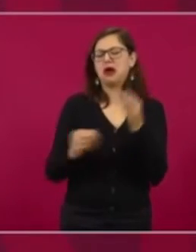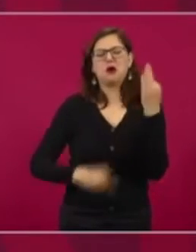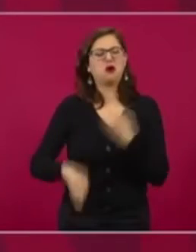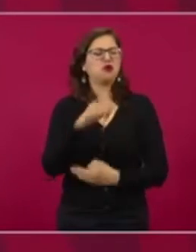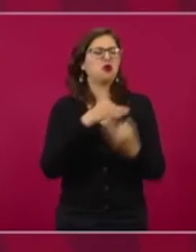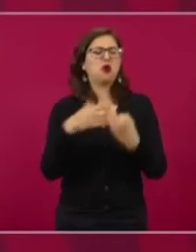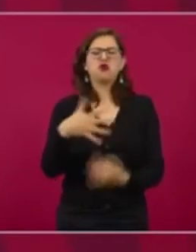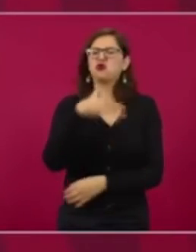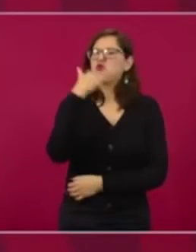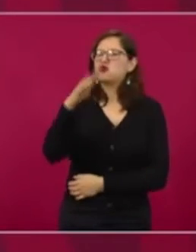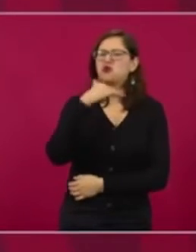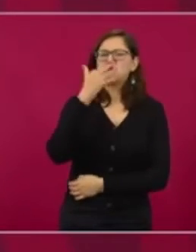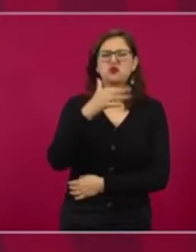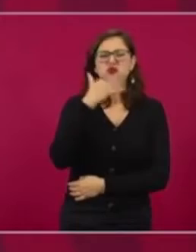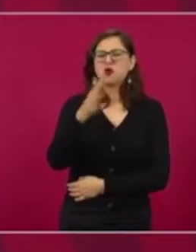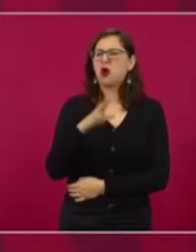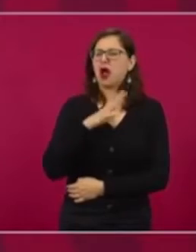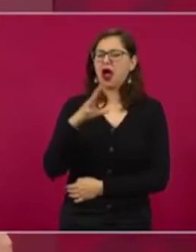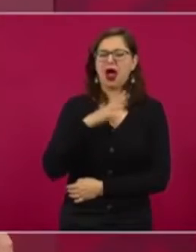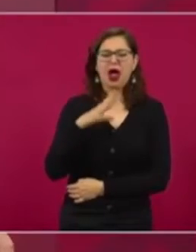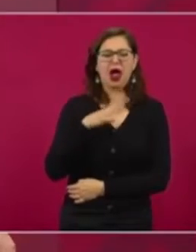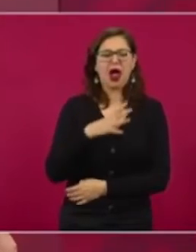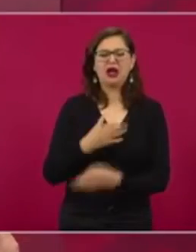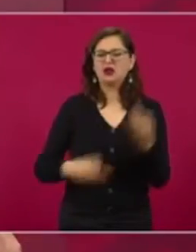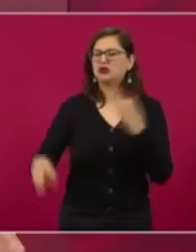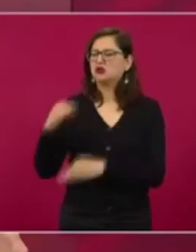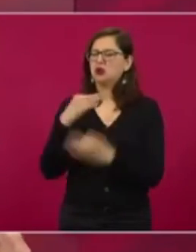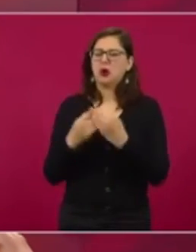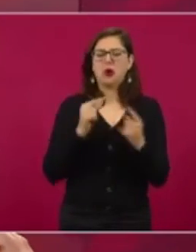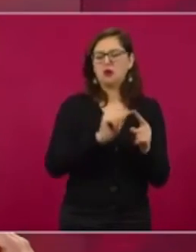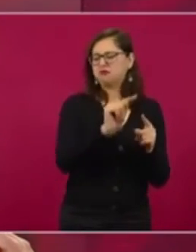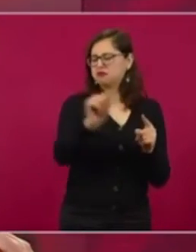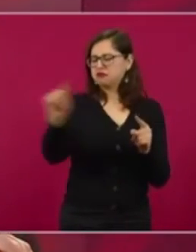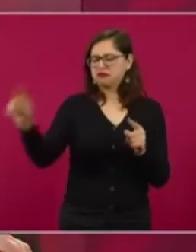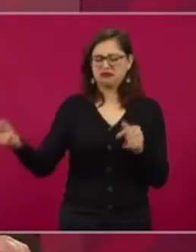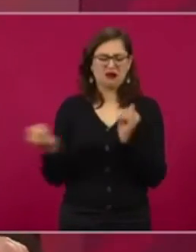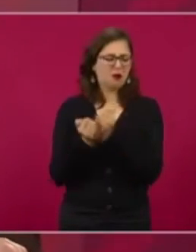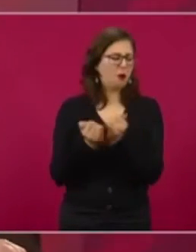una organización empresarial